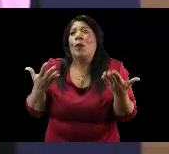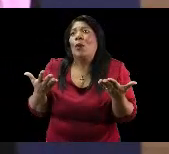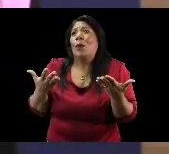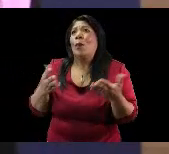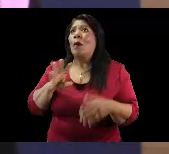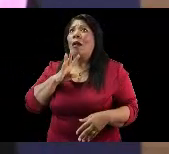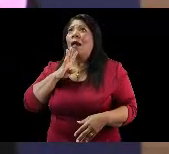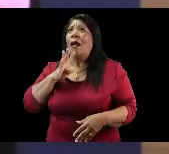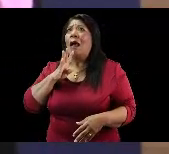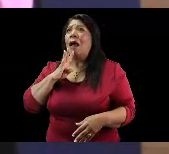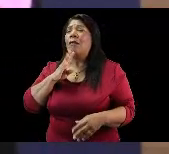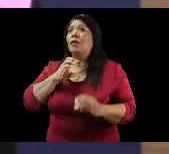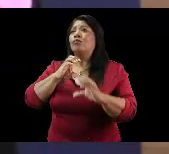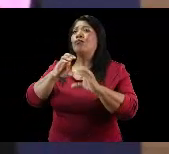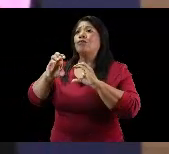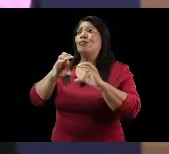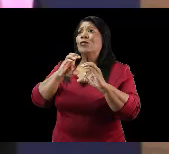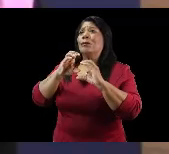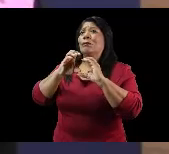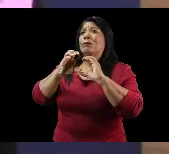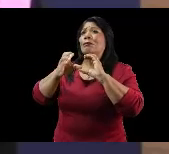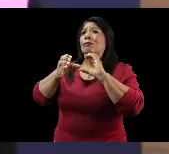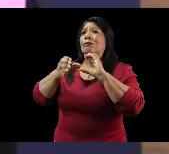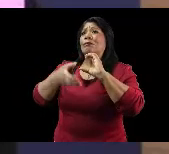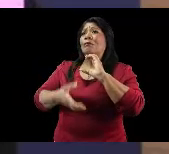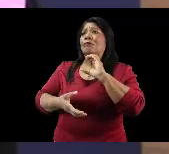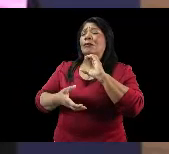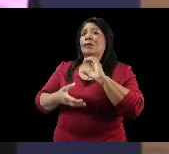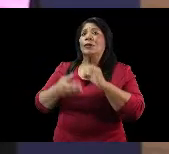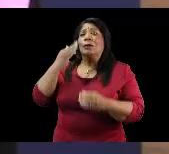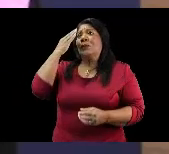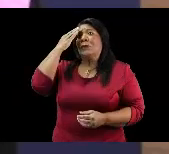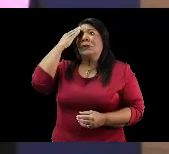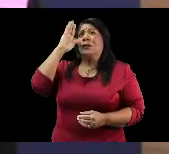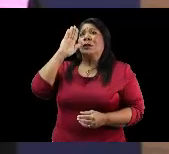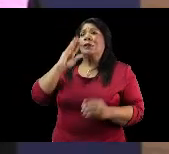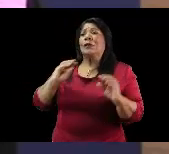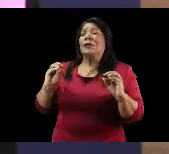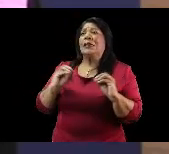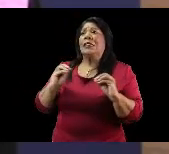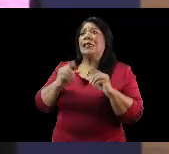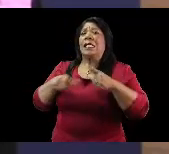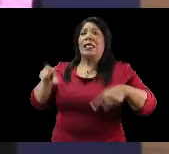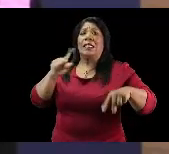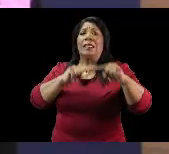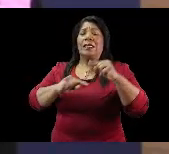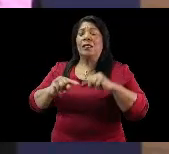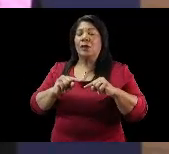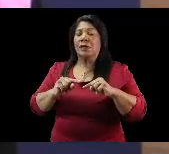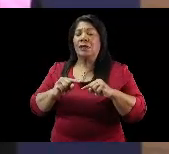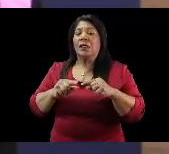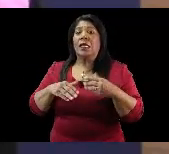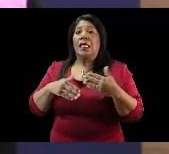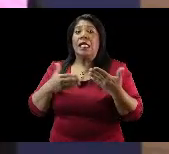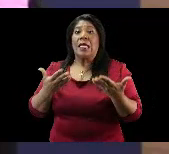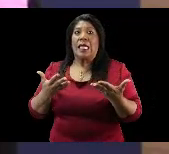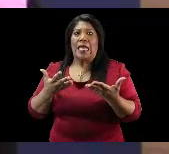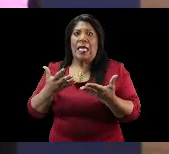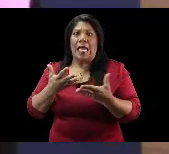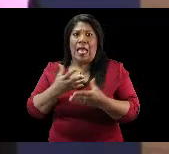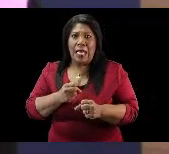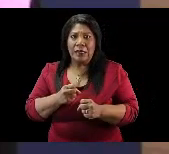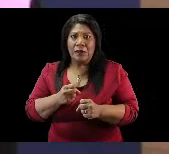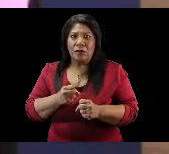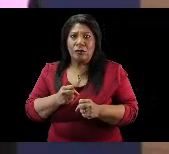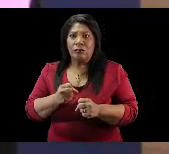tengo que entablar comunicación si yo no sé sobre interpretar lengua de señas? ¿Qué hago